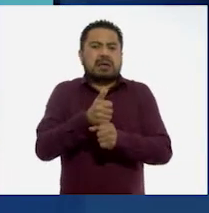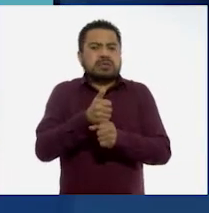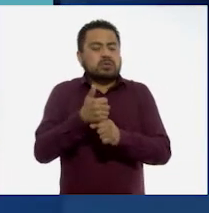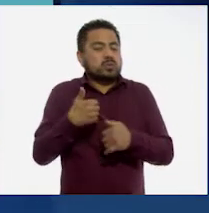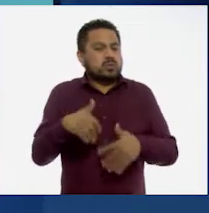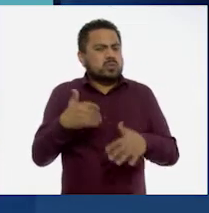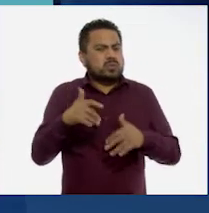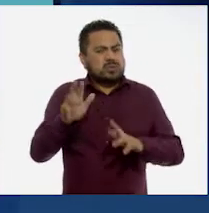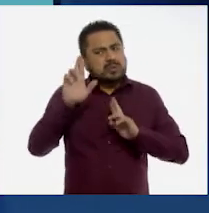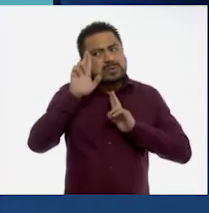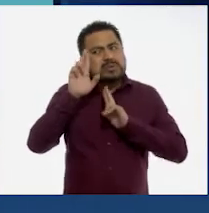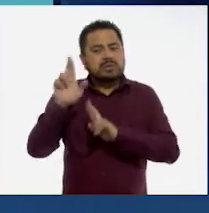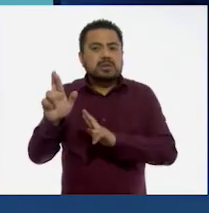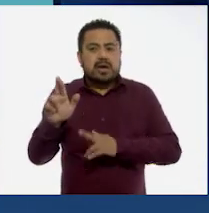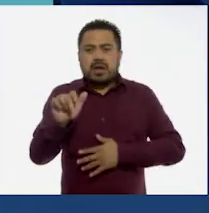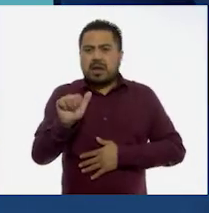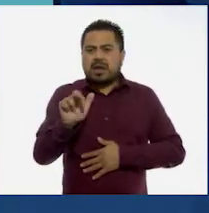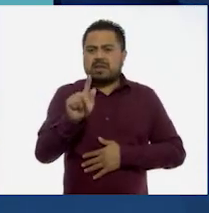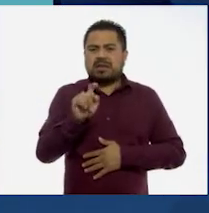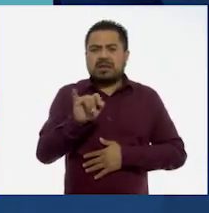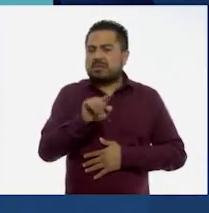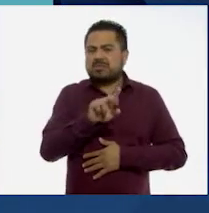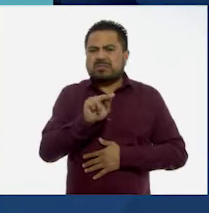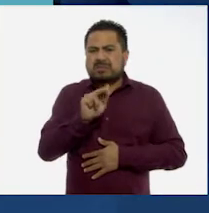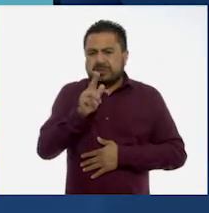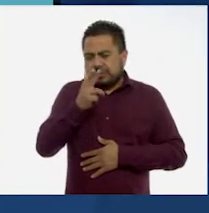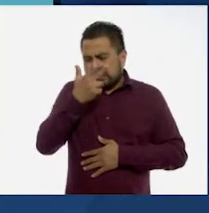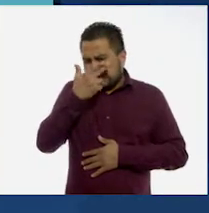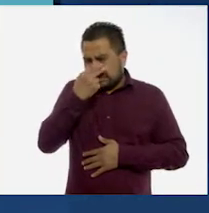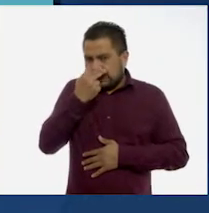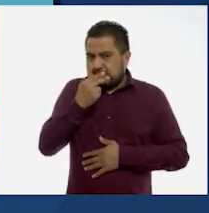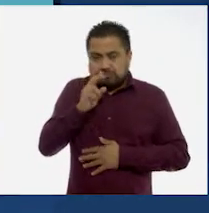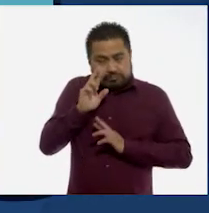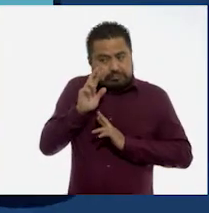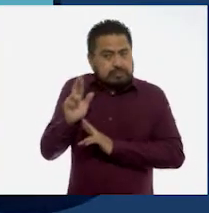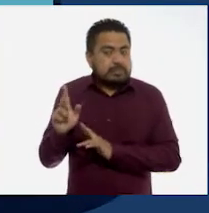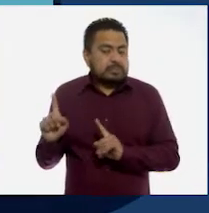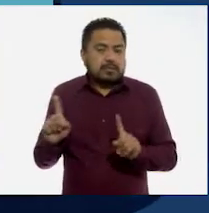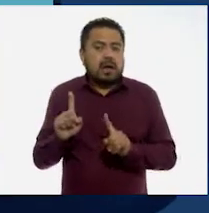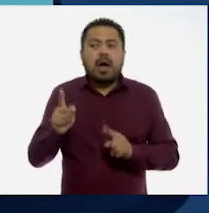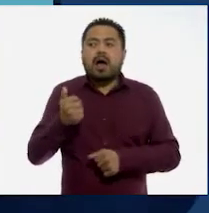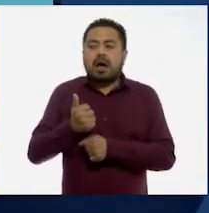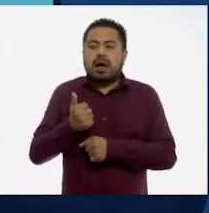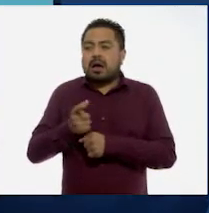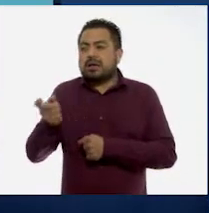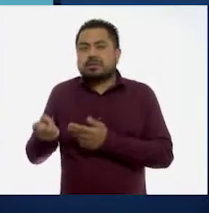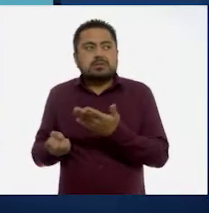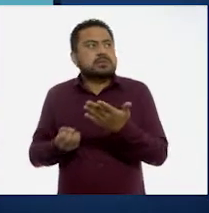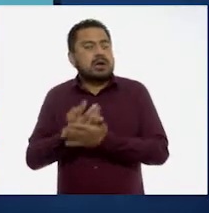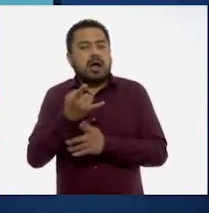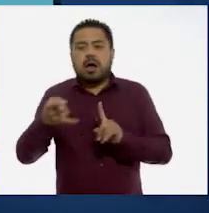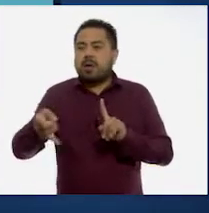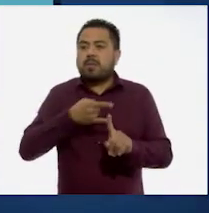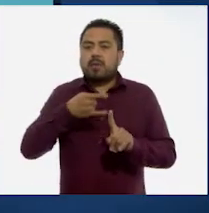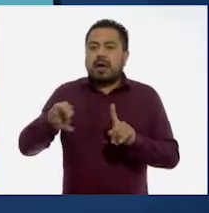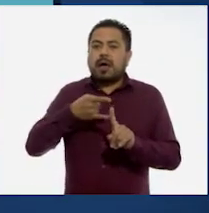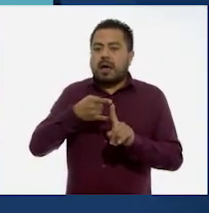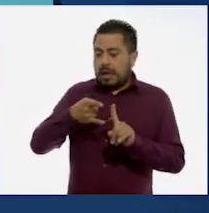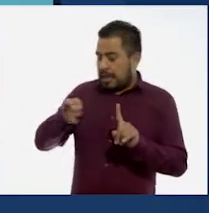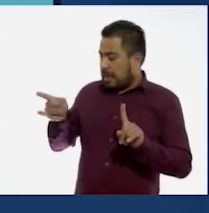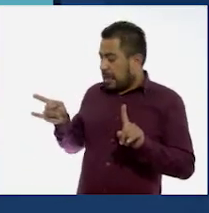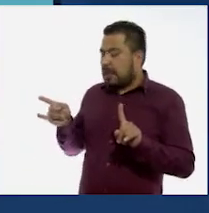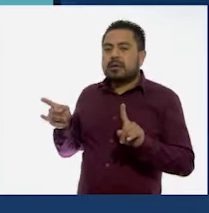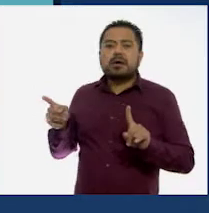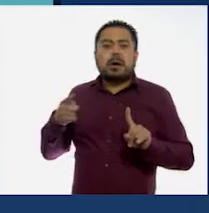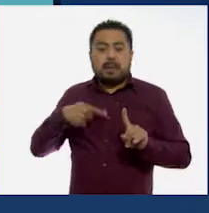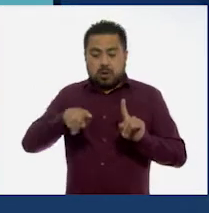sagrado. Artemio no se animaba a asomar siquiera la nariz en él, a menos que la abuela saliera y dejara la puerta abierta. Era